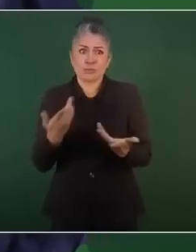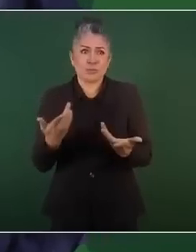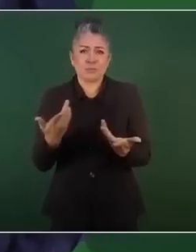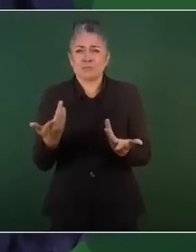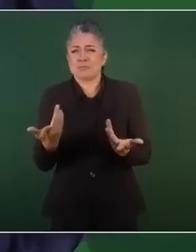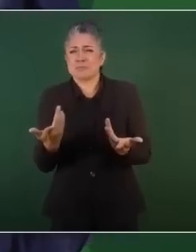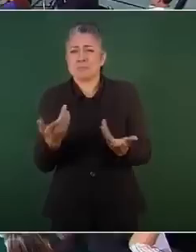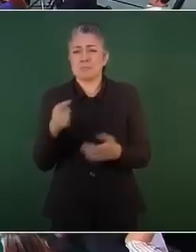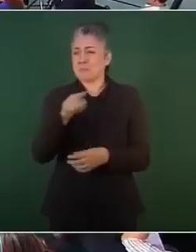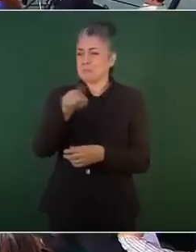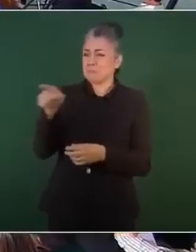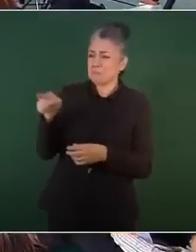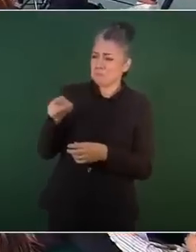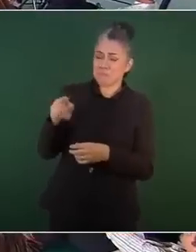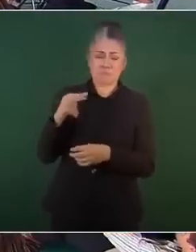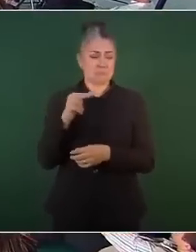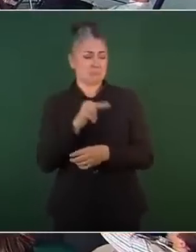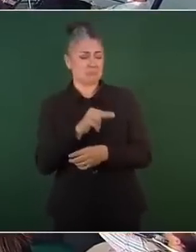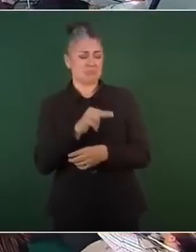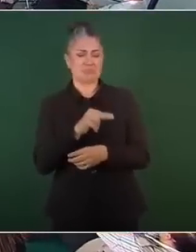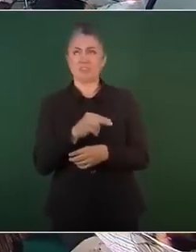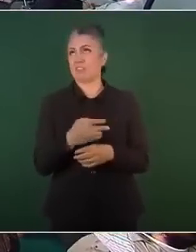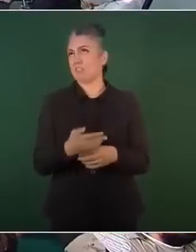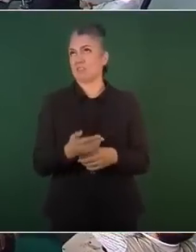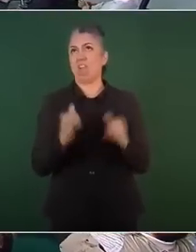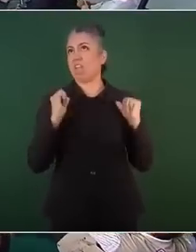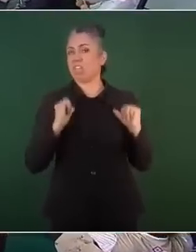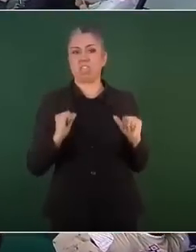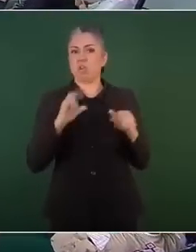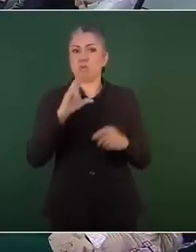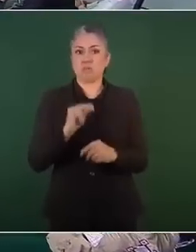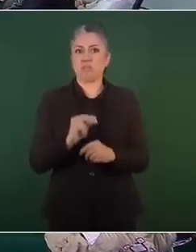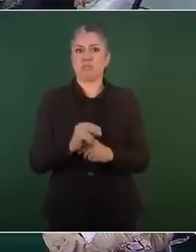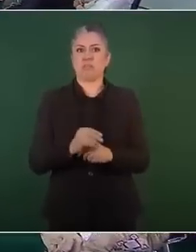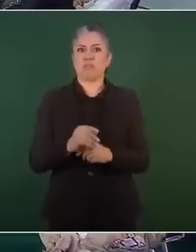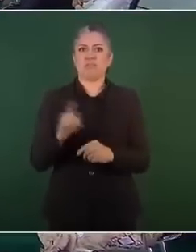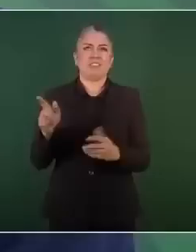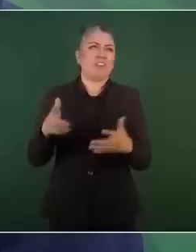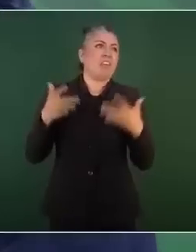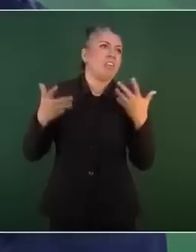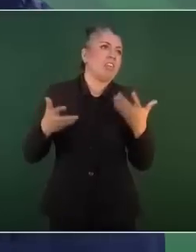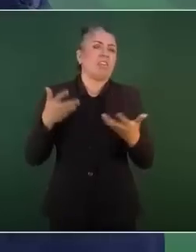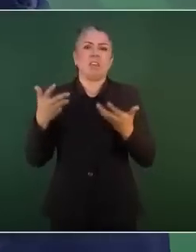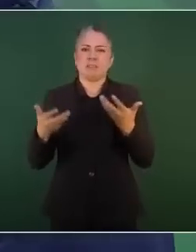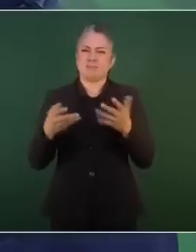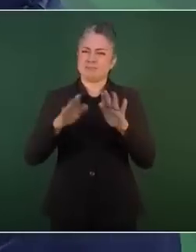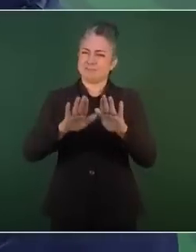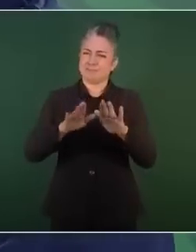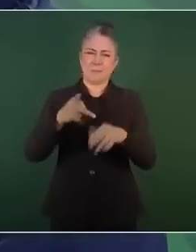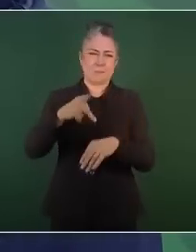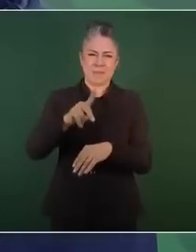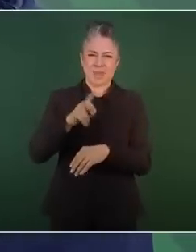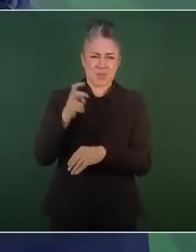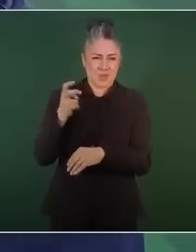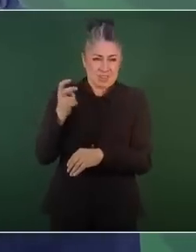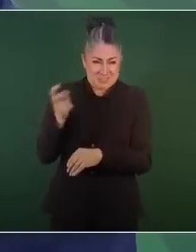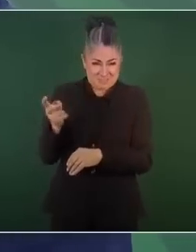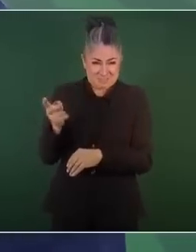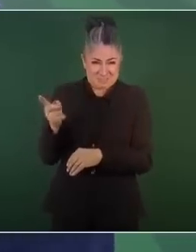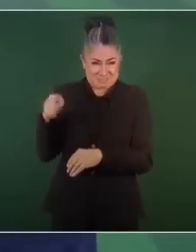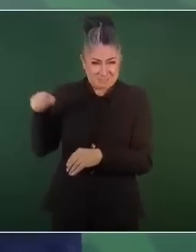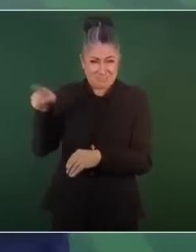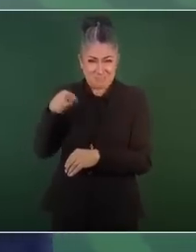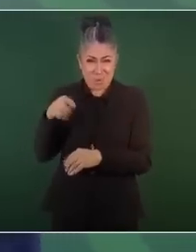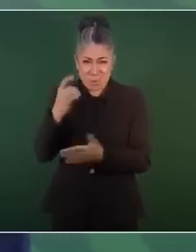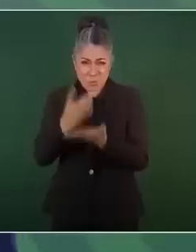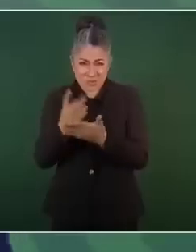no están conformes, pero no están conformes no por ese caso